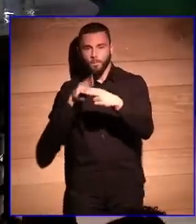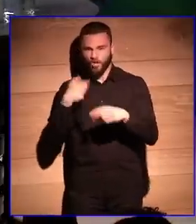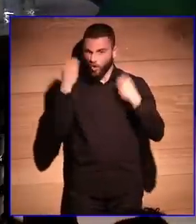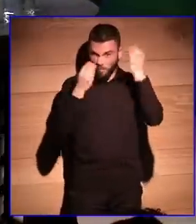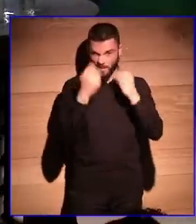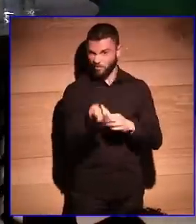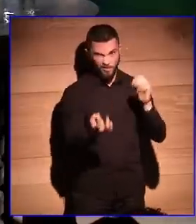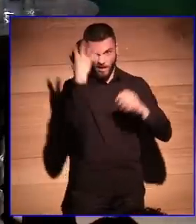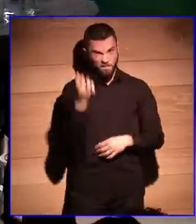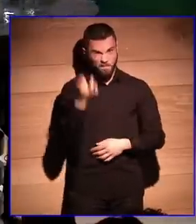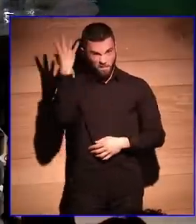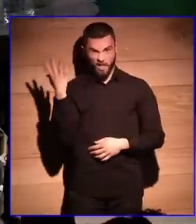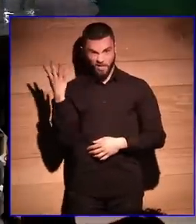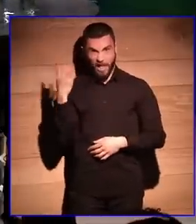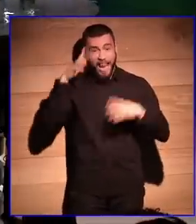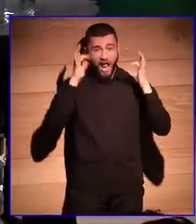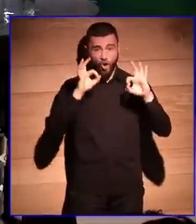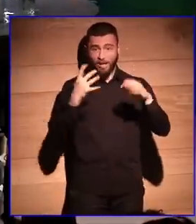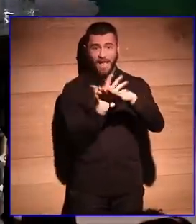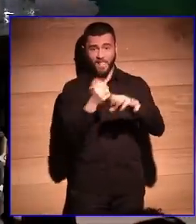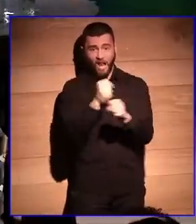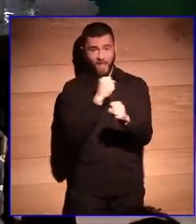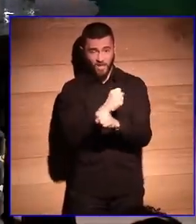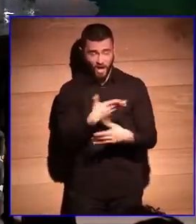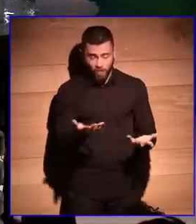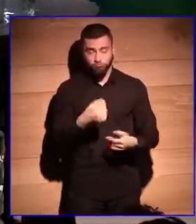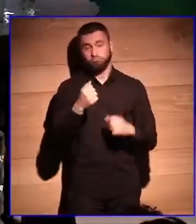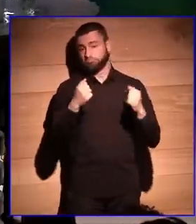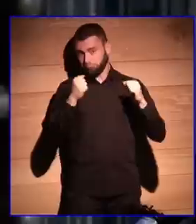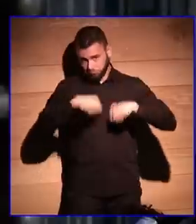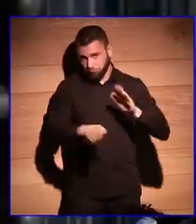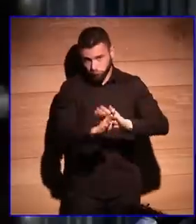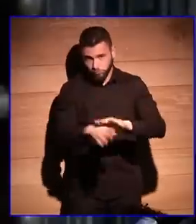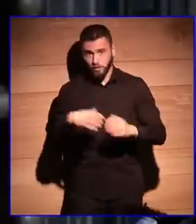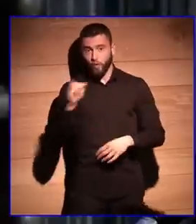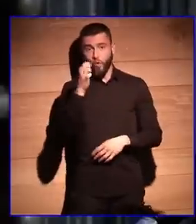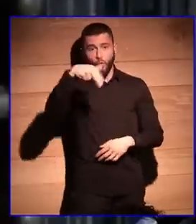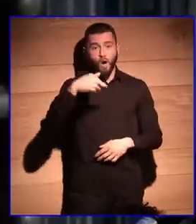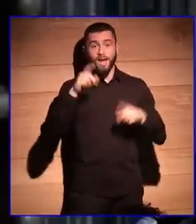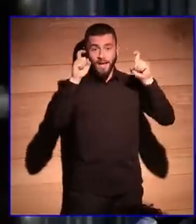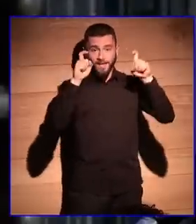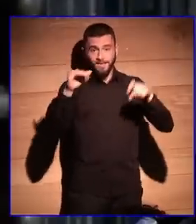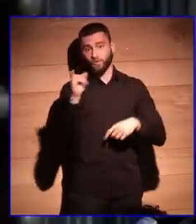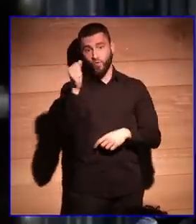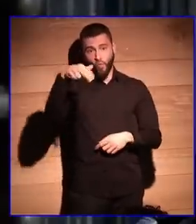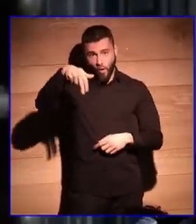La lógica del jardinero. Esto es muy fácil. Juan enseña, Javi entretiene.